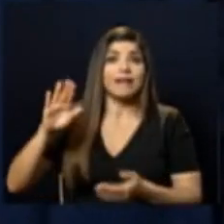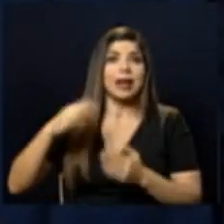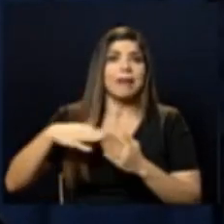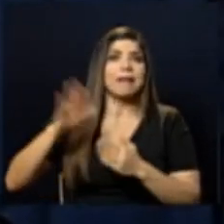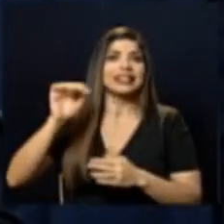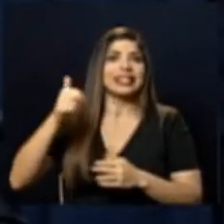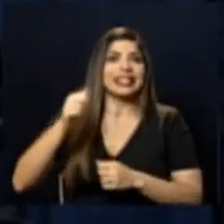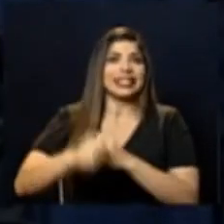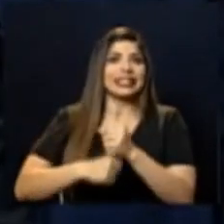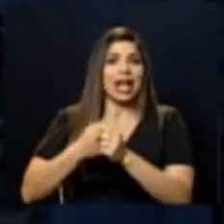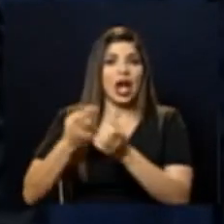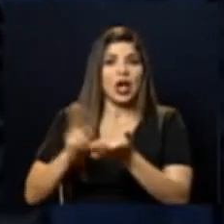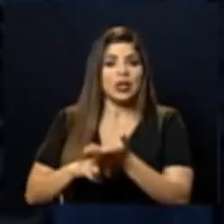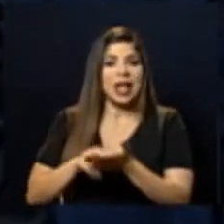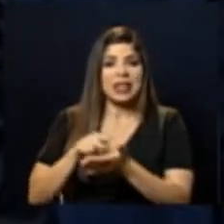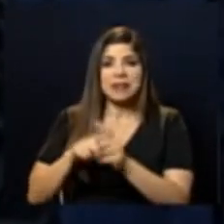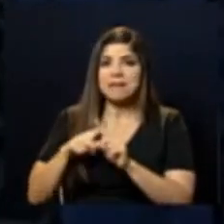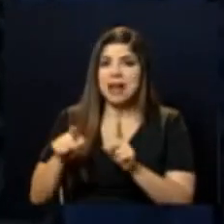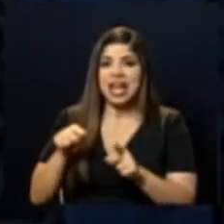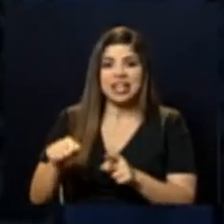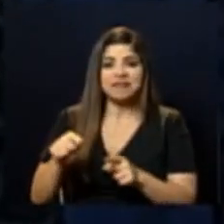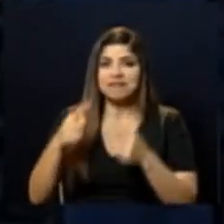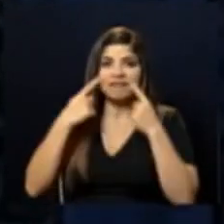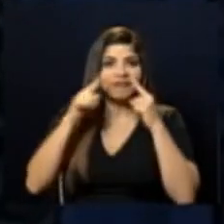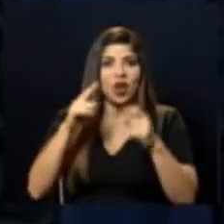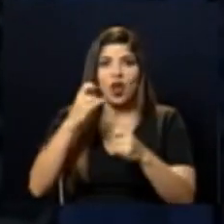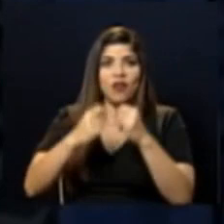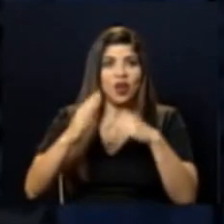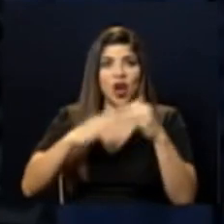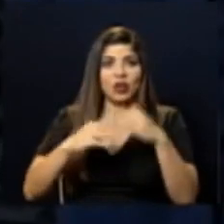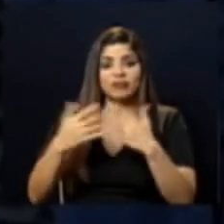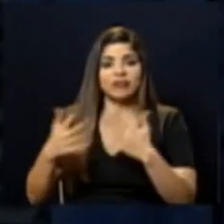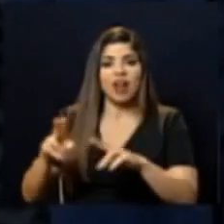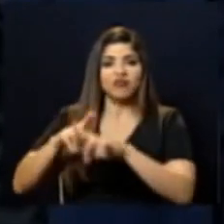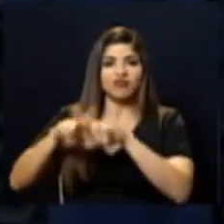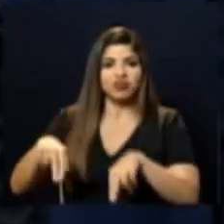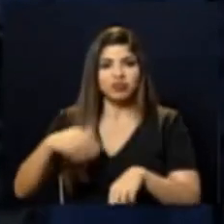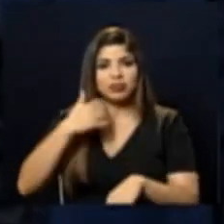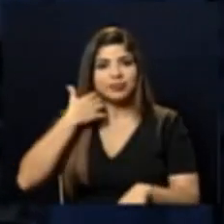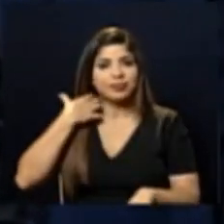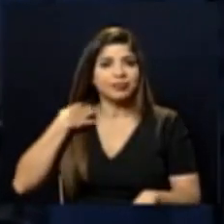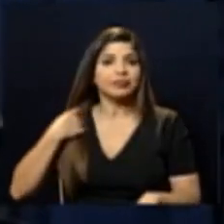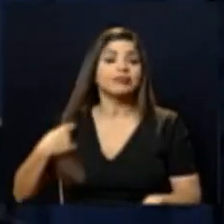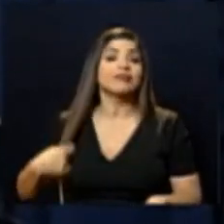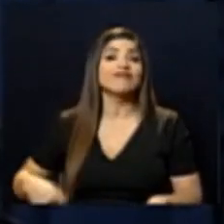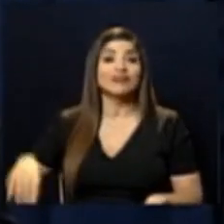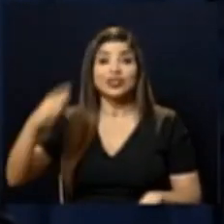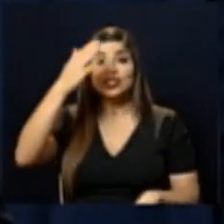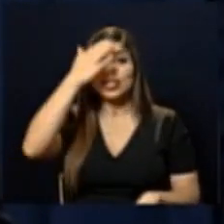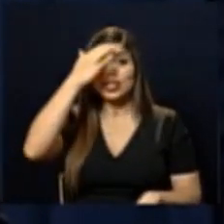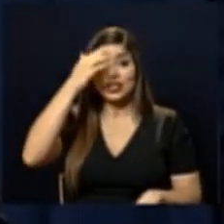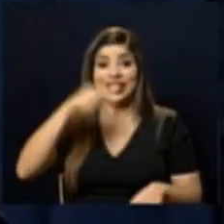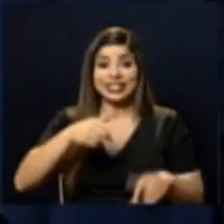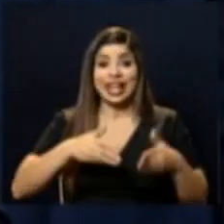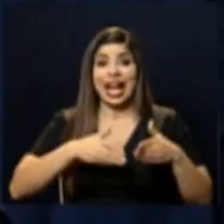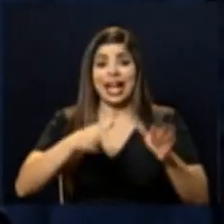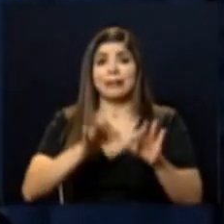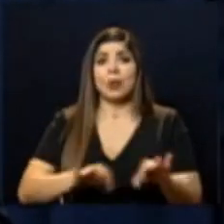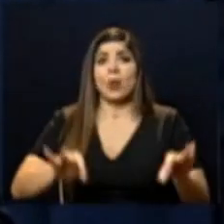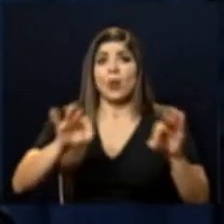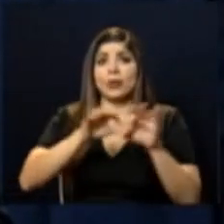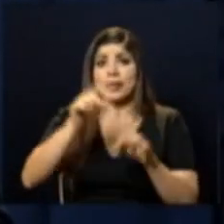década, pero que no lograba finalizar la obra. Sé lo que implica esta carretera para la